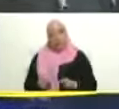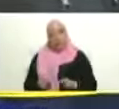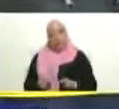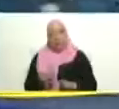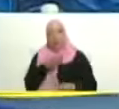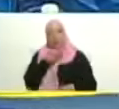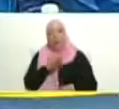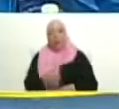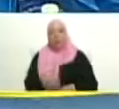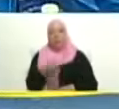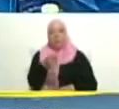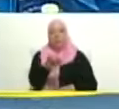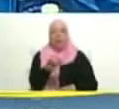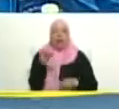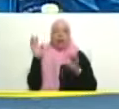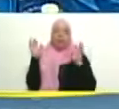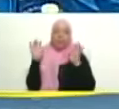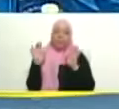Igualmente,